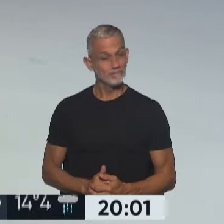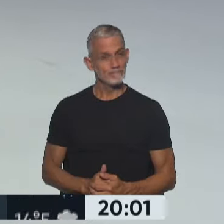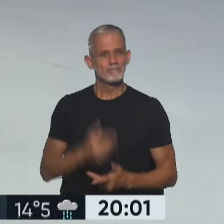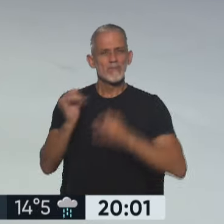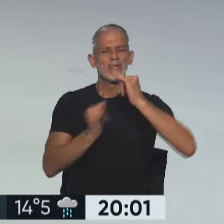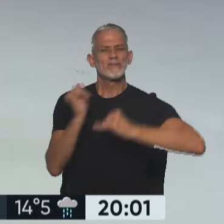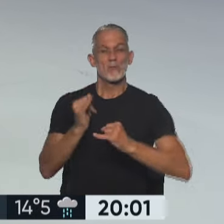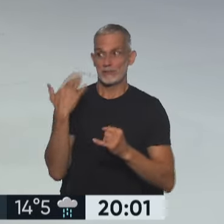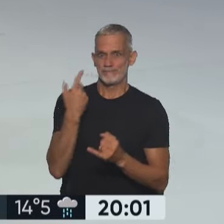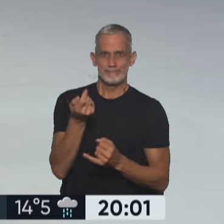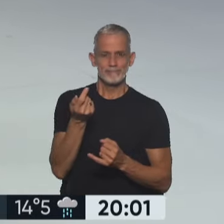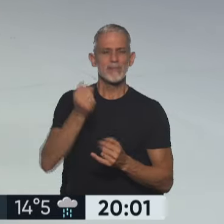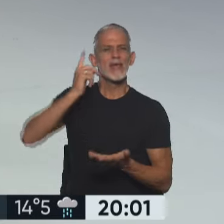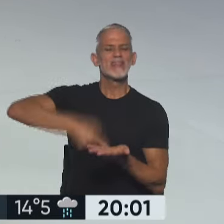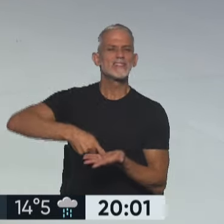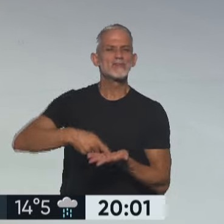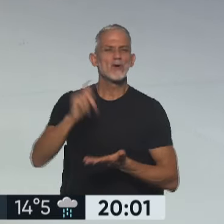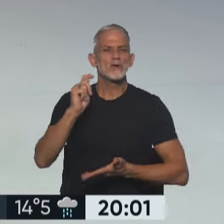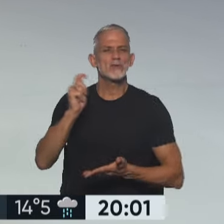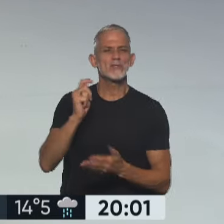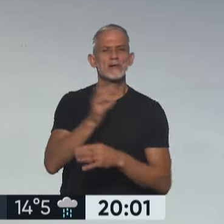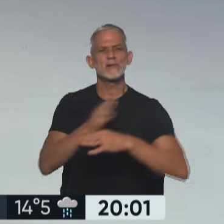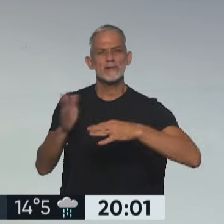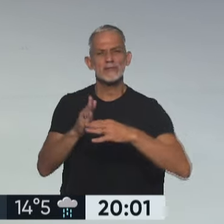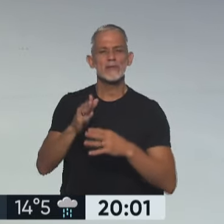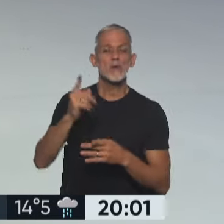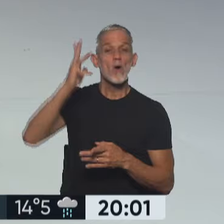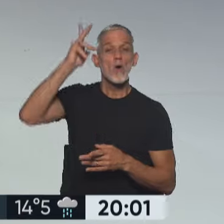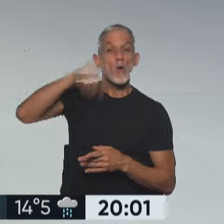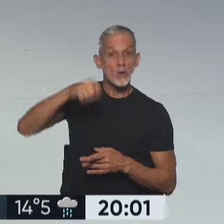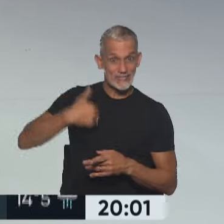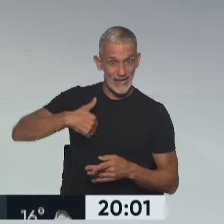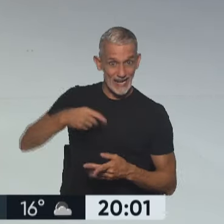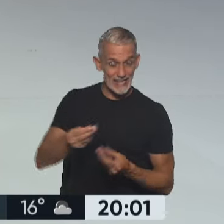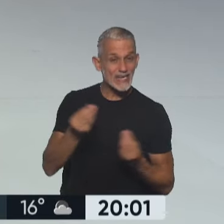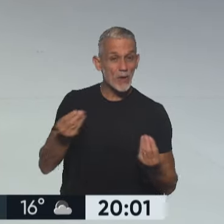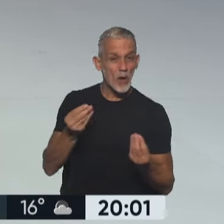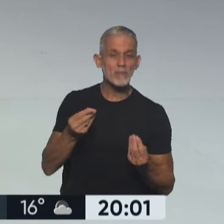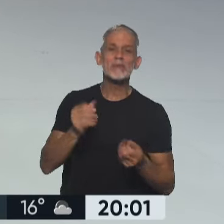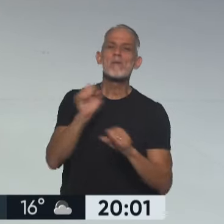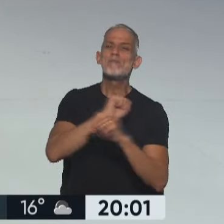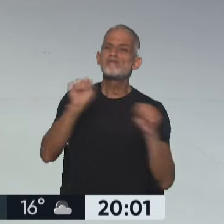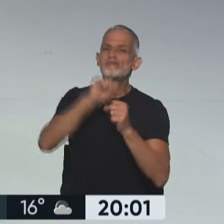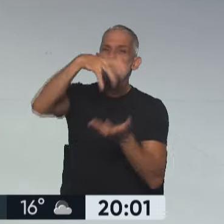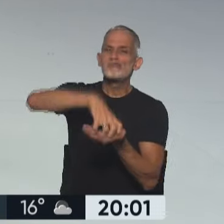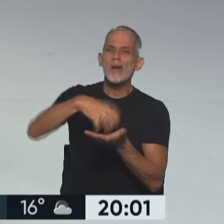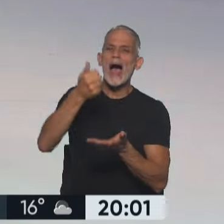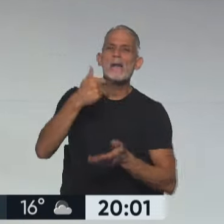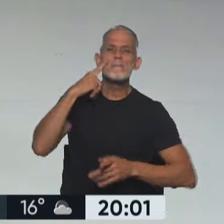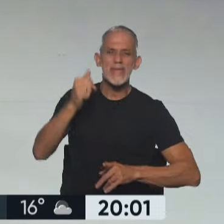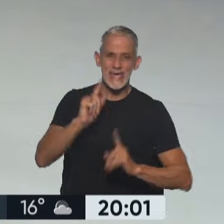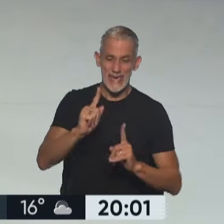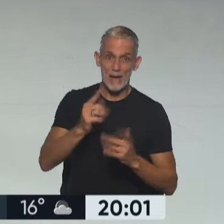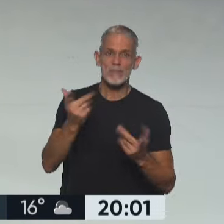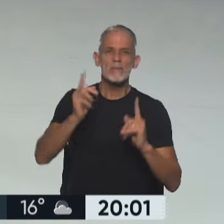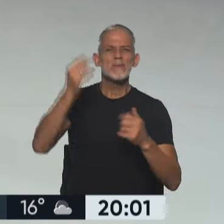Bueno, la información de último momento, la decisión adoptada por la justicia argentina tiene que ver con el atentado a la sede de la AMIA, tiene que ver